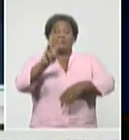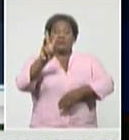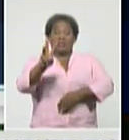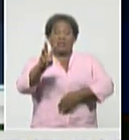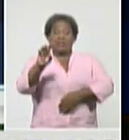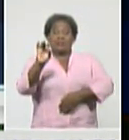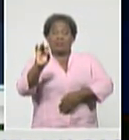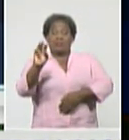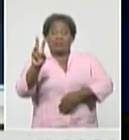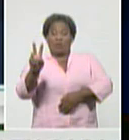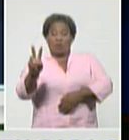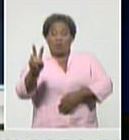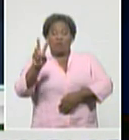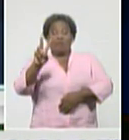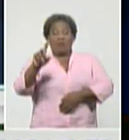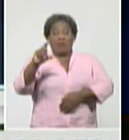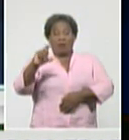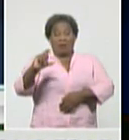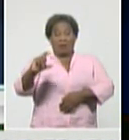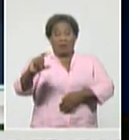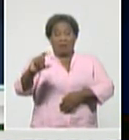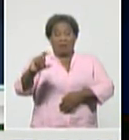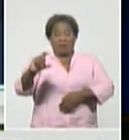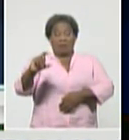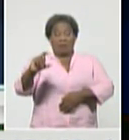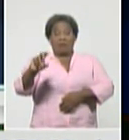372, de Villa Clara,